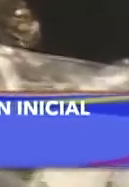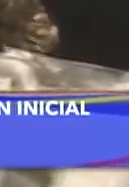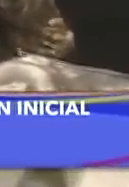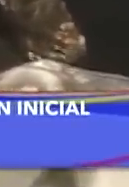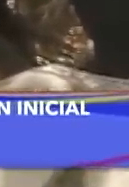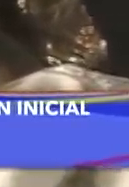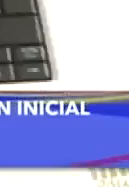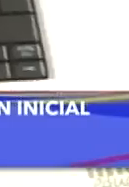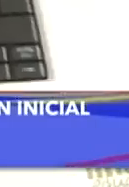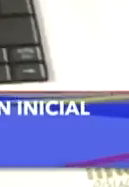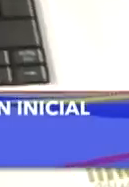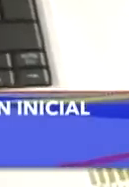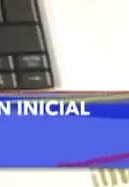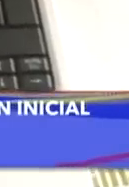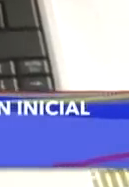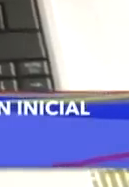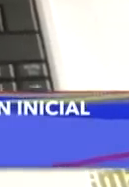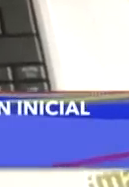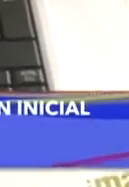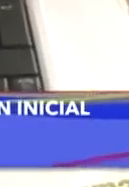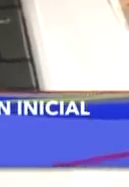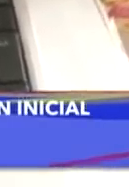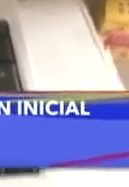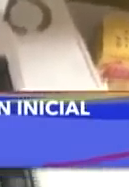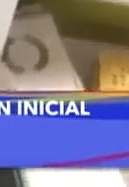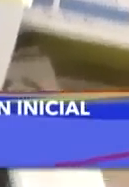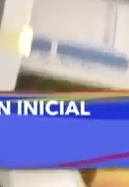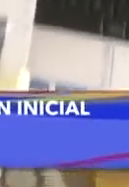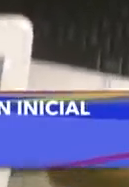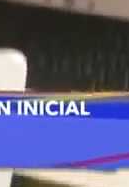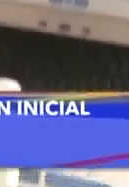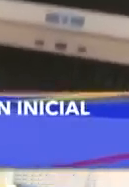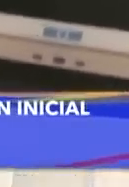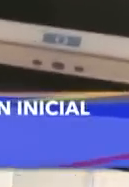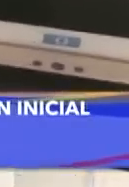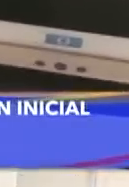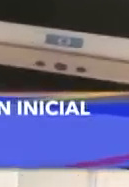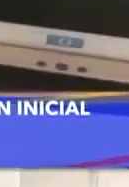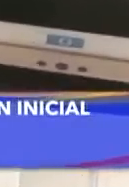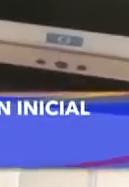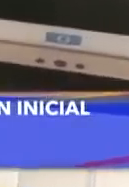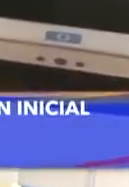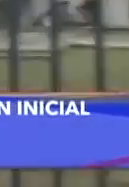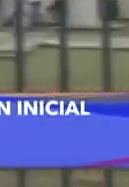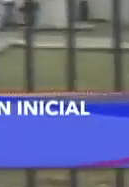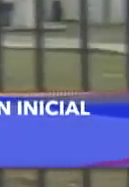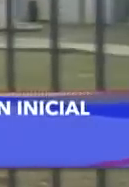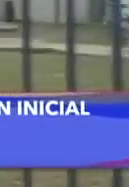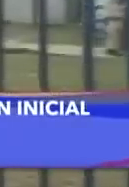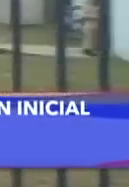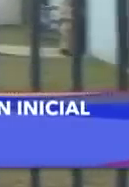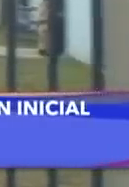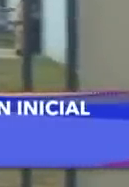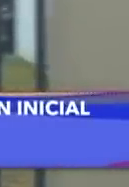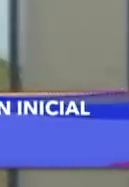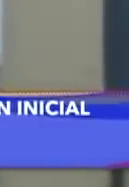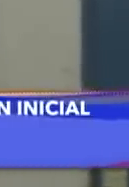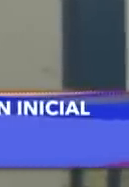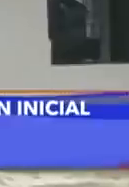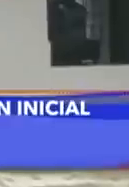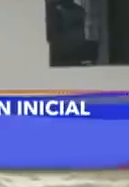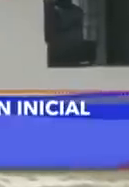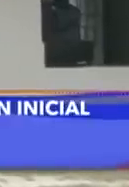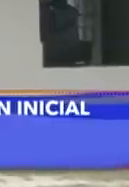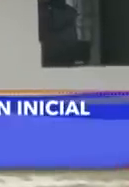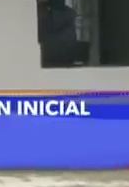madres para la educadora y aquí tenemos a estas niñas maravillosas preciosas que les quieren dar un